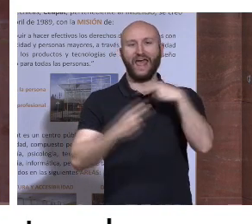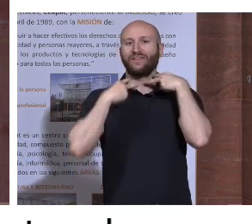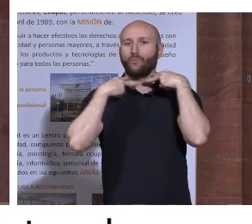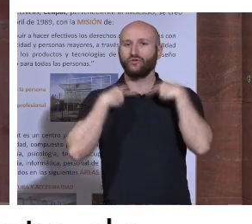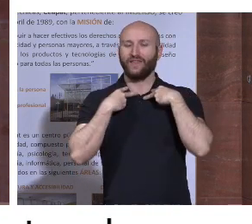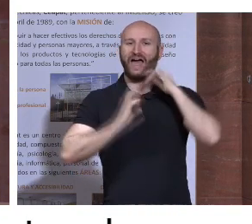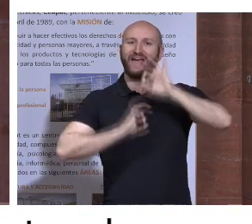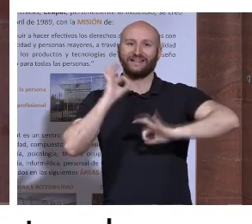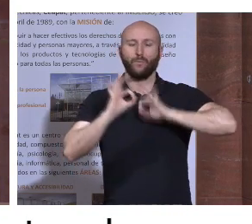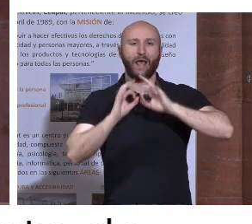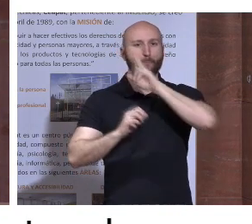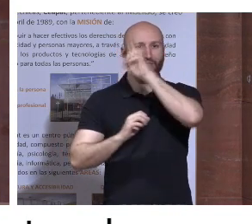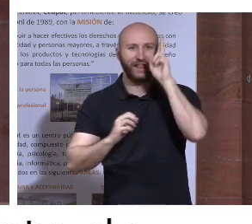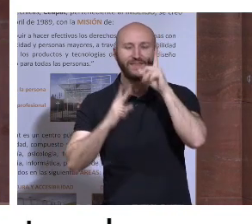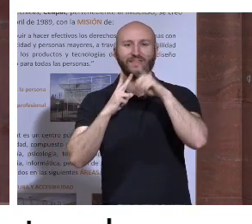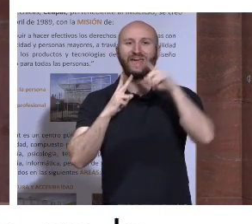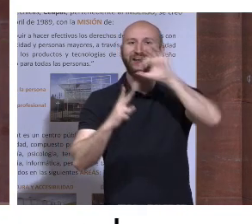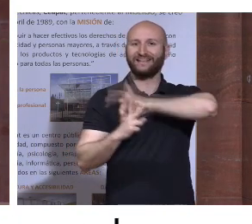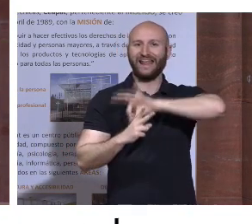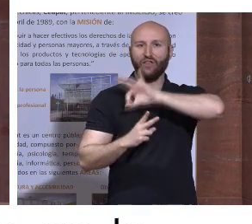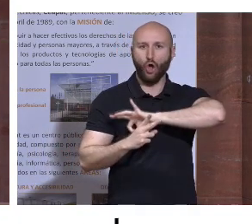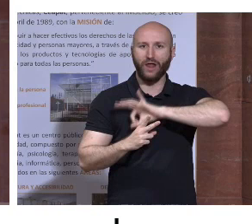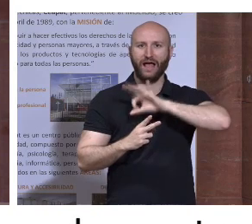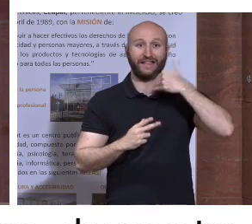Asamblea de Madrid, de senadora durante